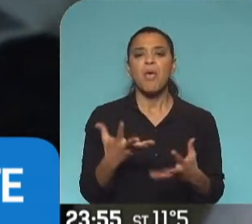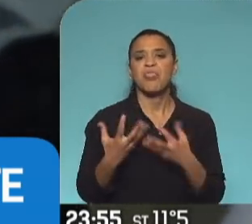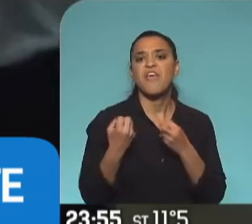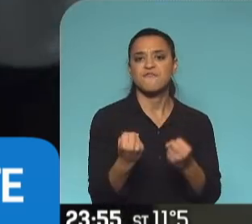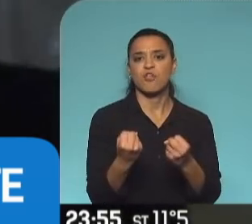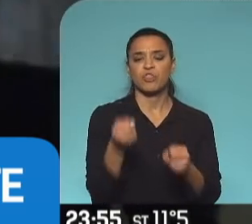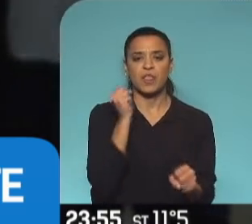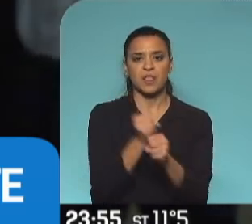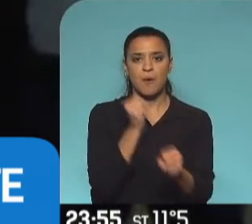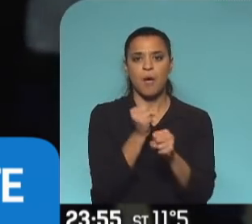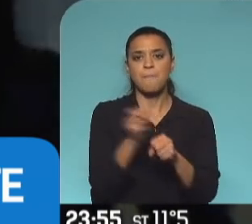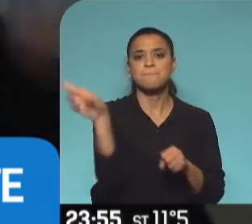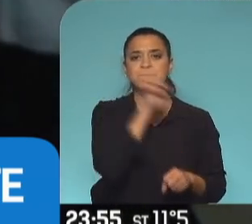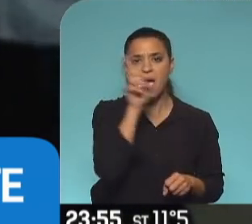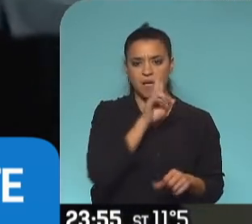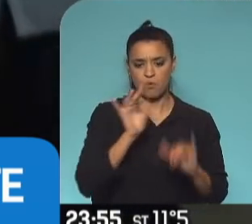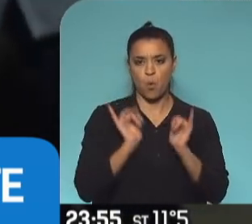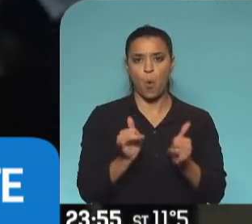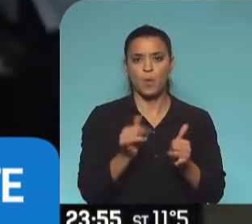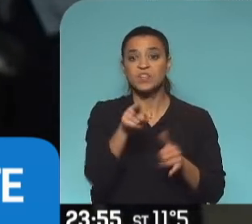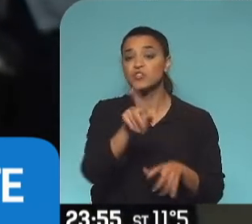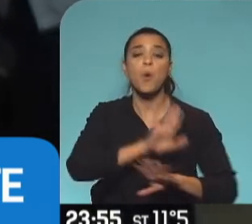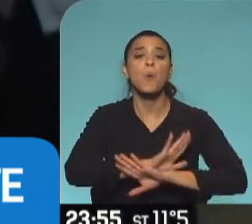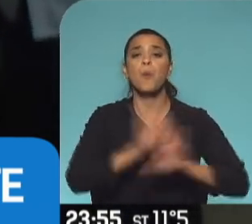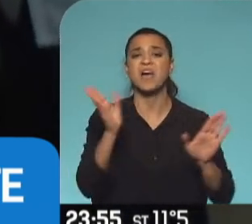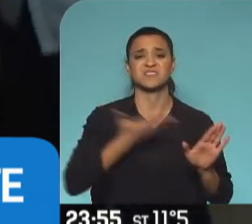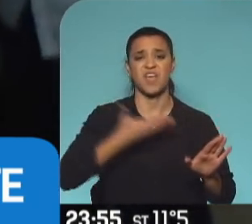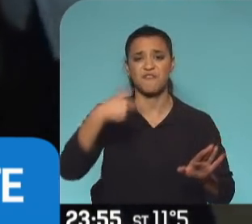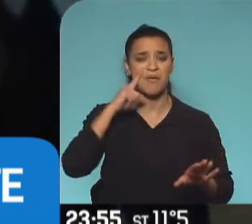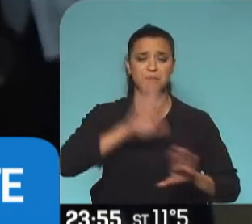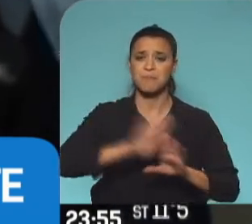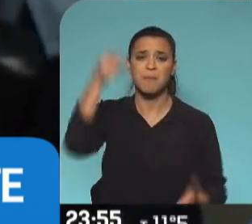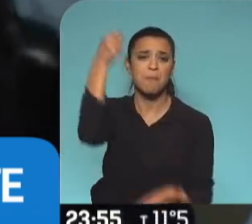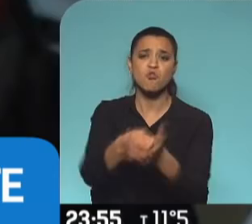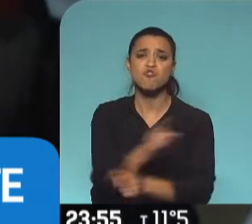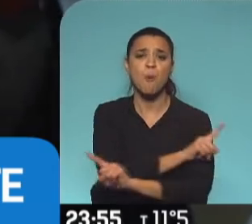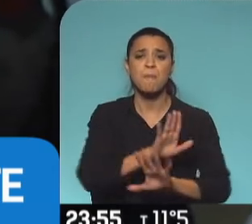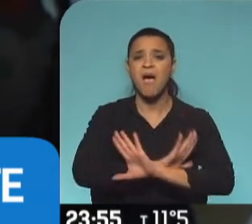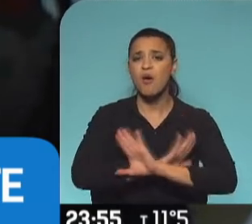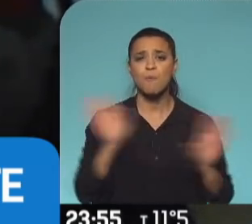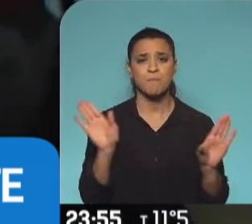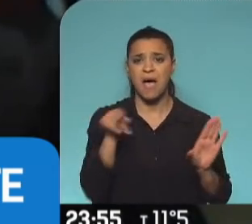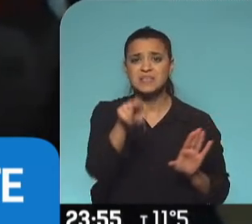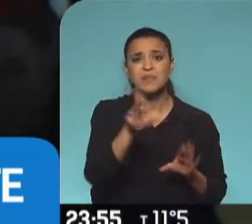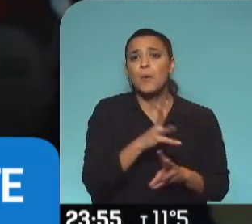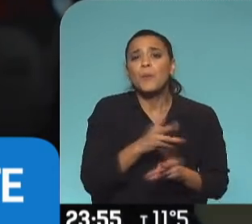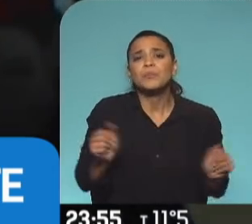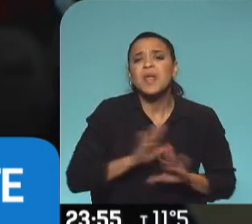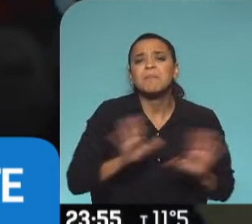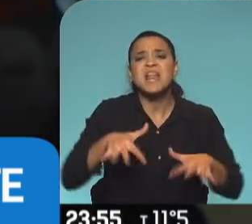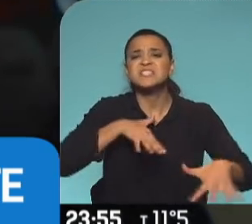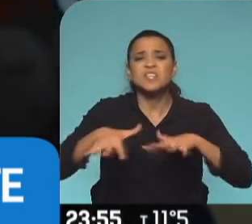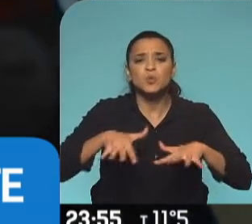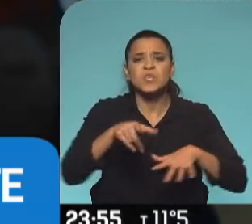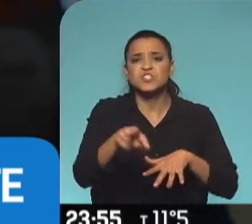los trabajadores, a las mujeres y a la juventud. Y eso implica romper con el FMI, desconocer el pago de una deuda usuraria y fraudulenta y terminar con esta situación